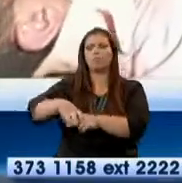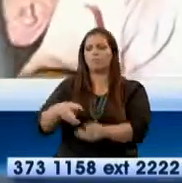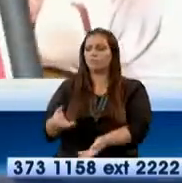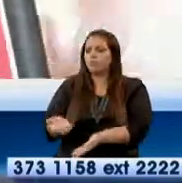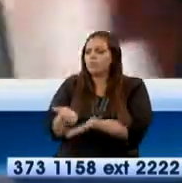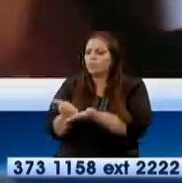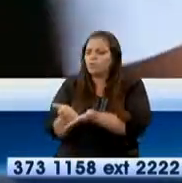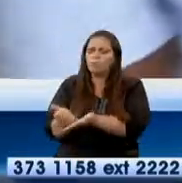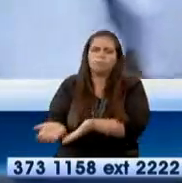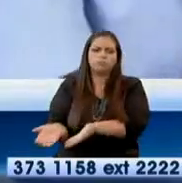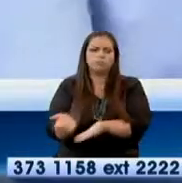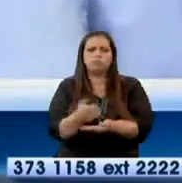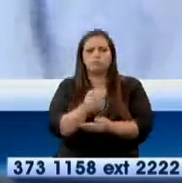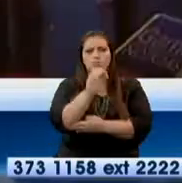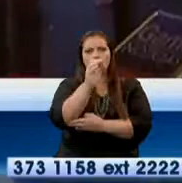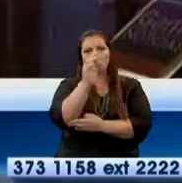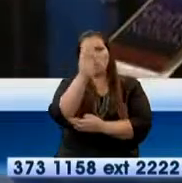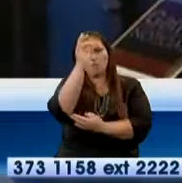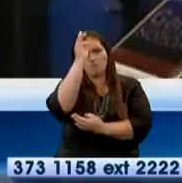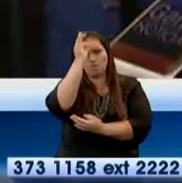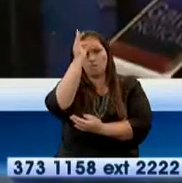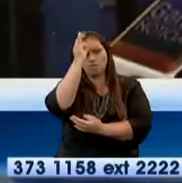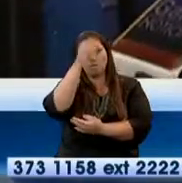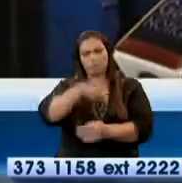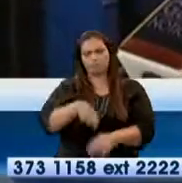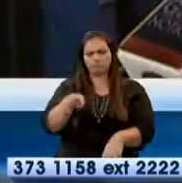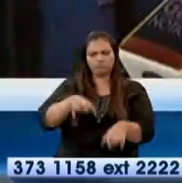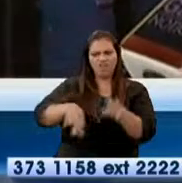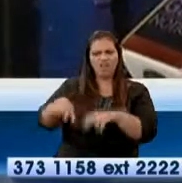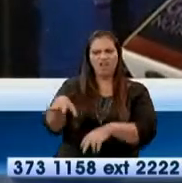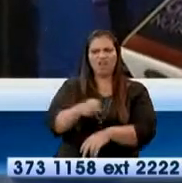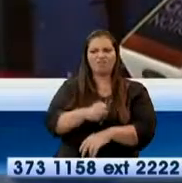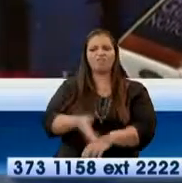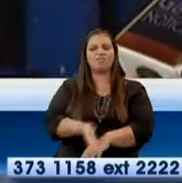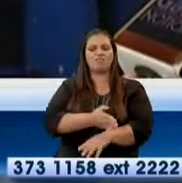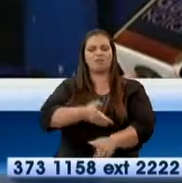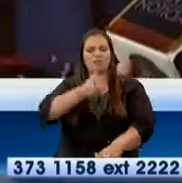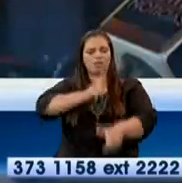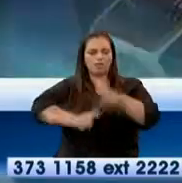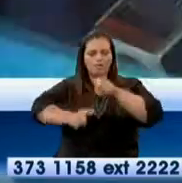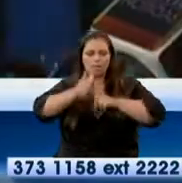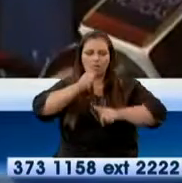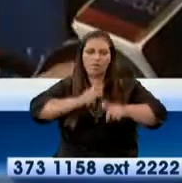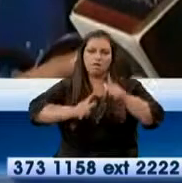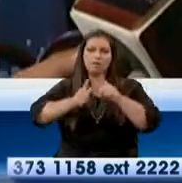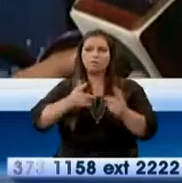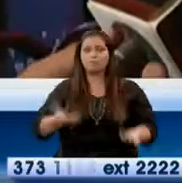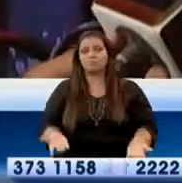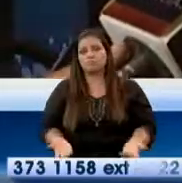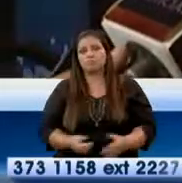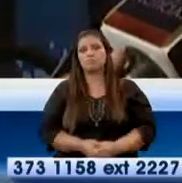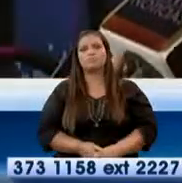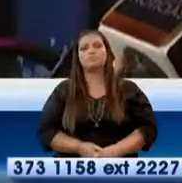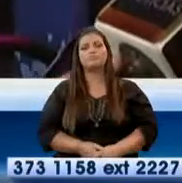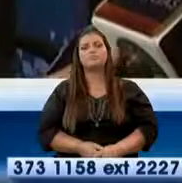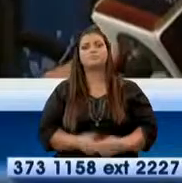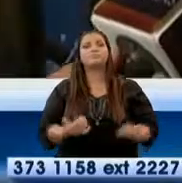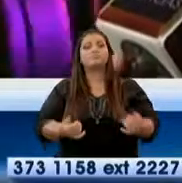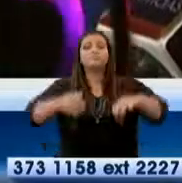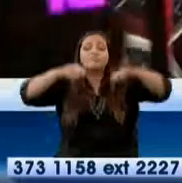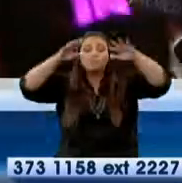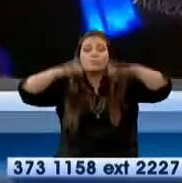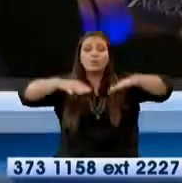los efectos de alcohol. Por lo que es la llovizna, ha habido muchos accidentes.